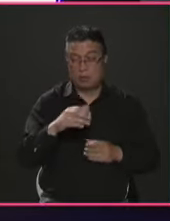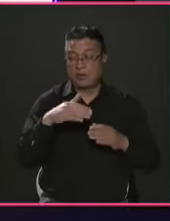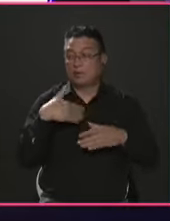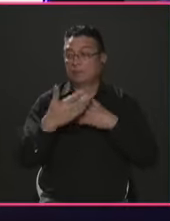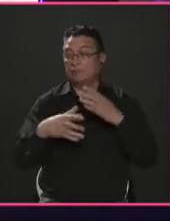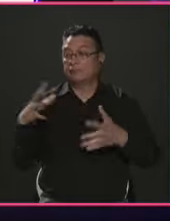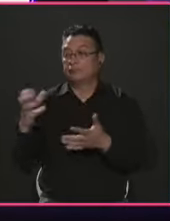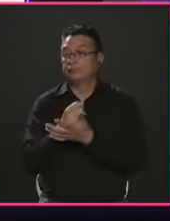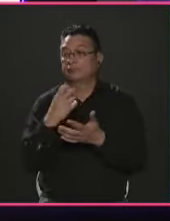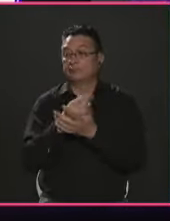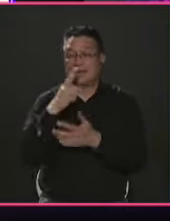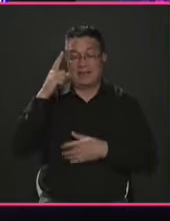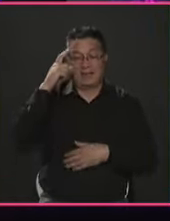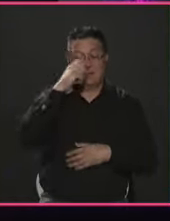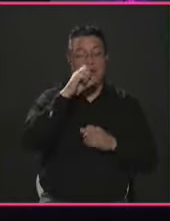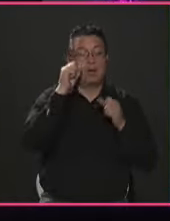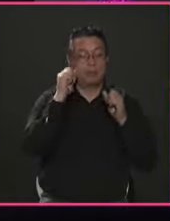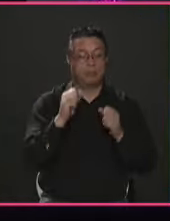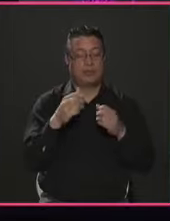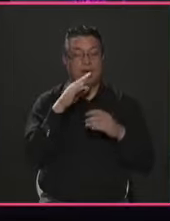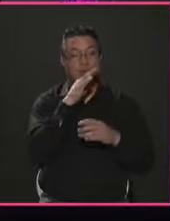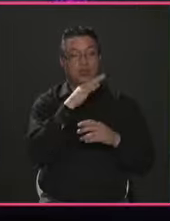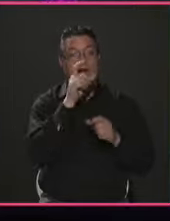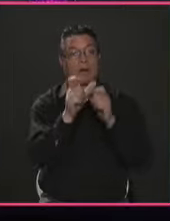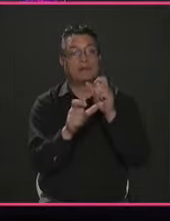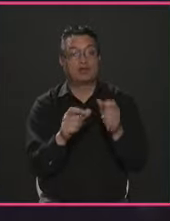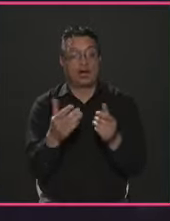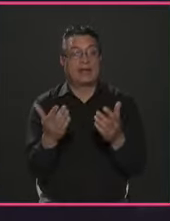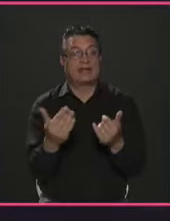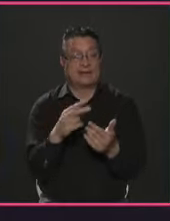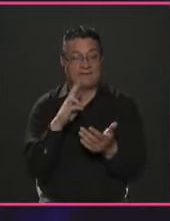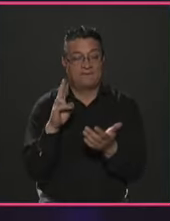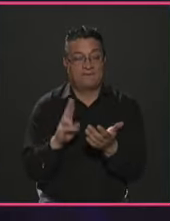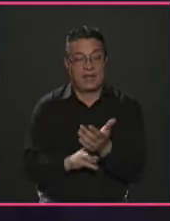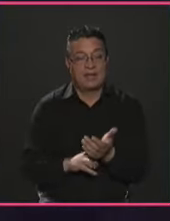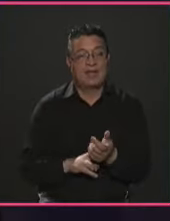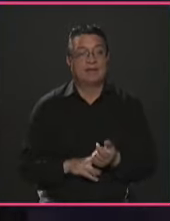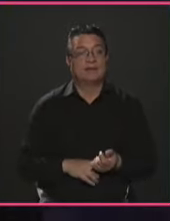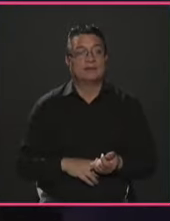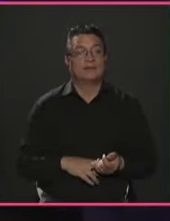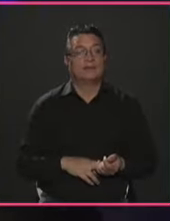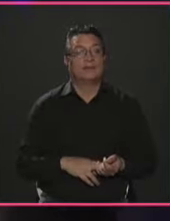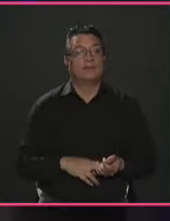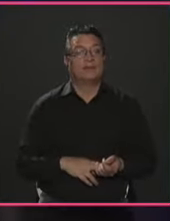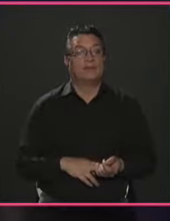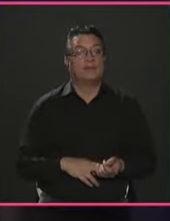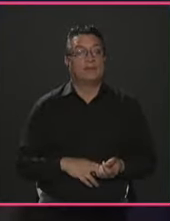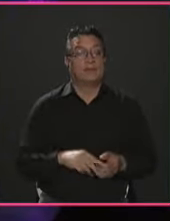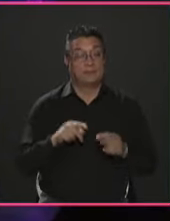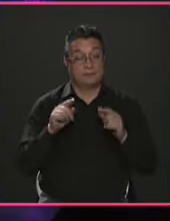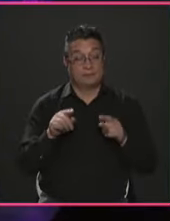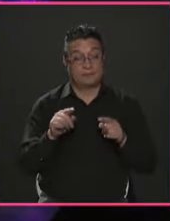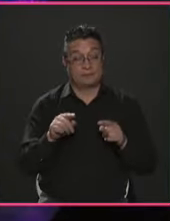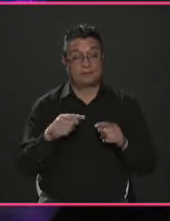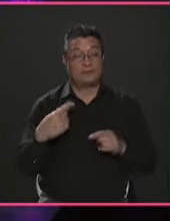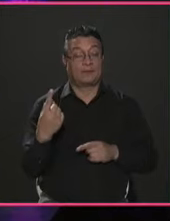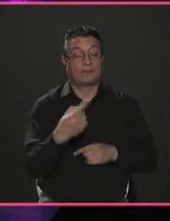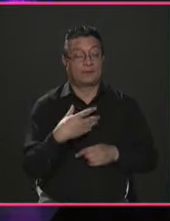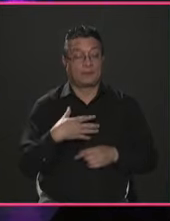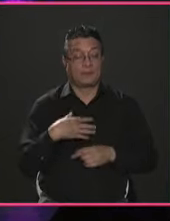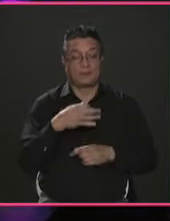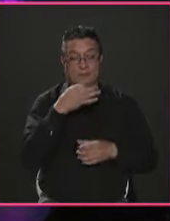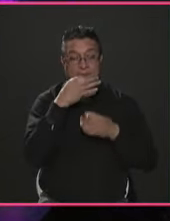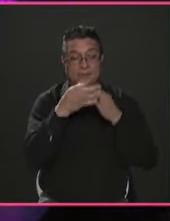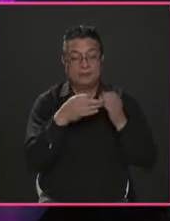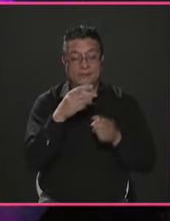y que sean disponibles para que se puedan utilizar en las personas que lo realmente lo necesitan en todas partes acá Esto es lo que Nosotros llamamos